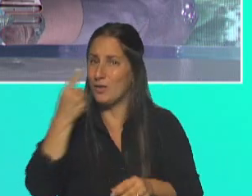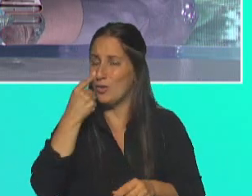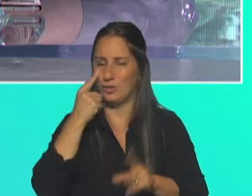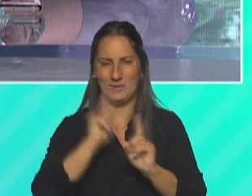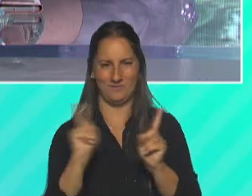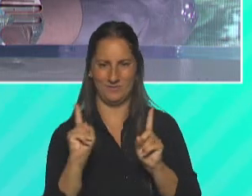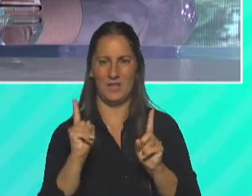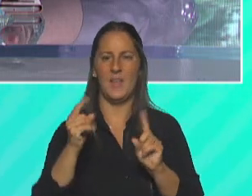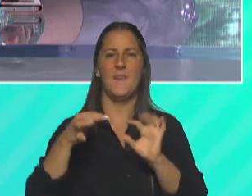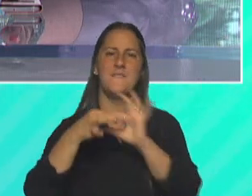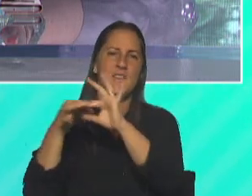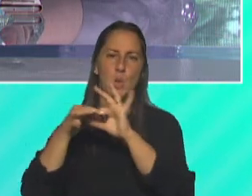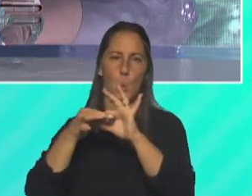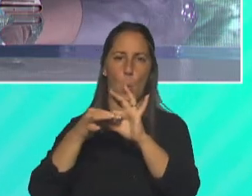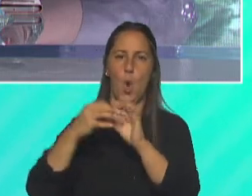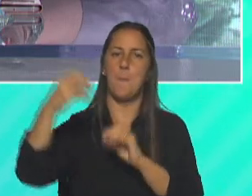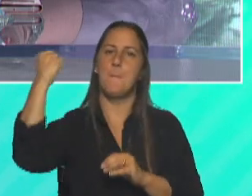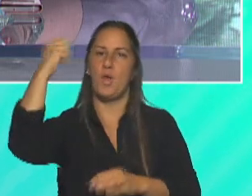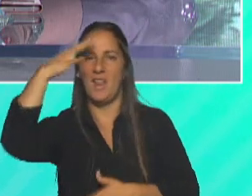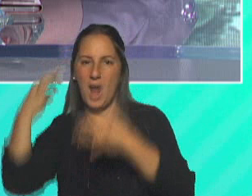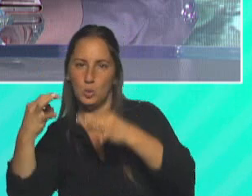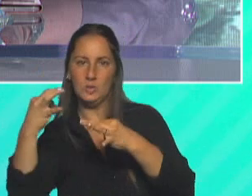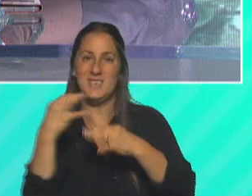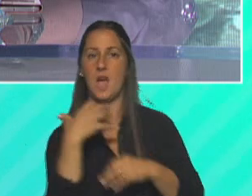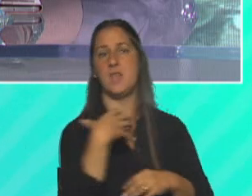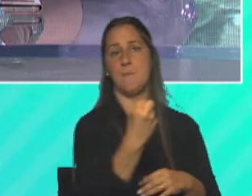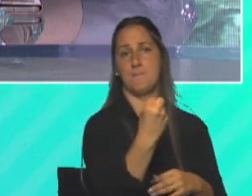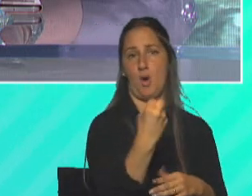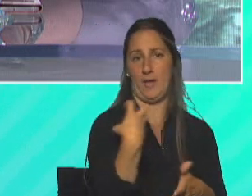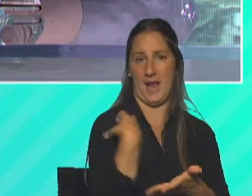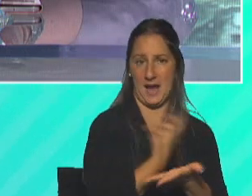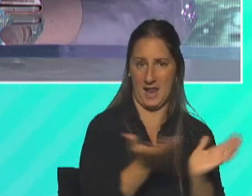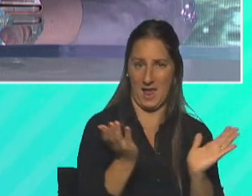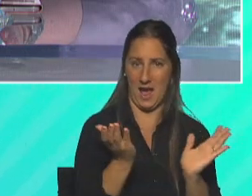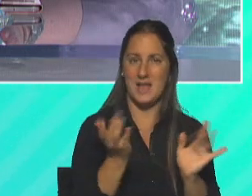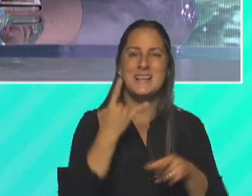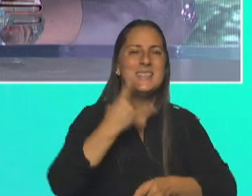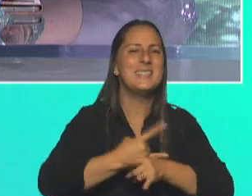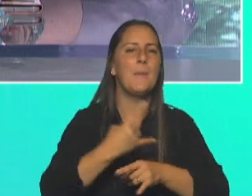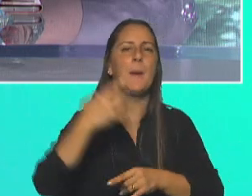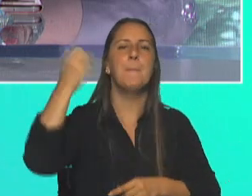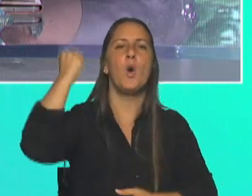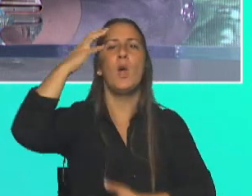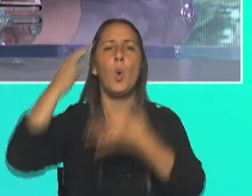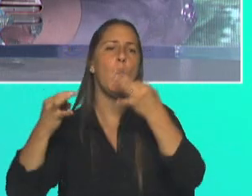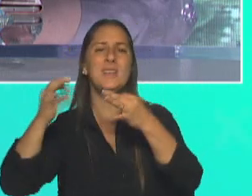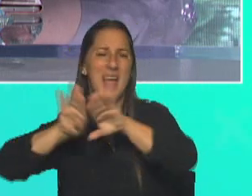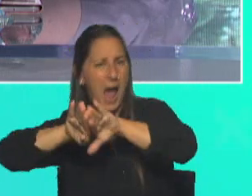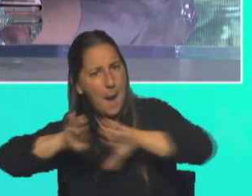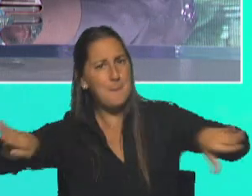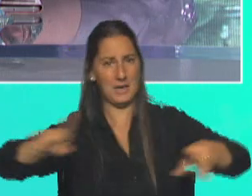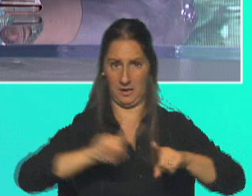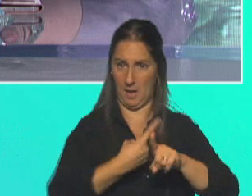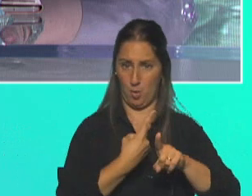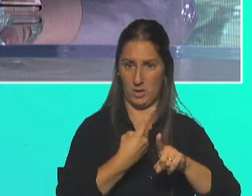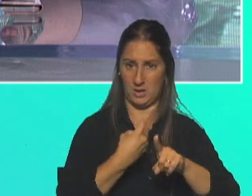promiscuas que hay entre el poder y el poder judicial. Porque pienso que siempre piden un poder judicial independiente de la política, cosa que yo estoy muy